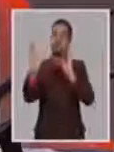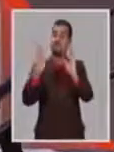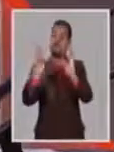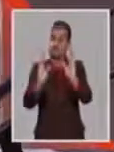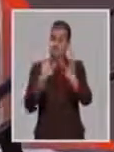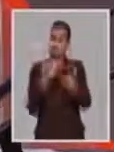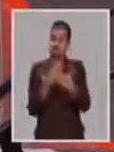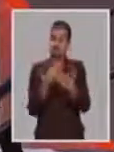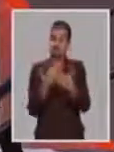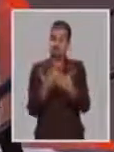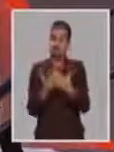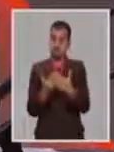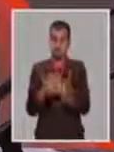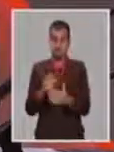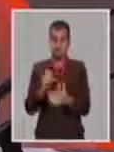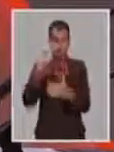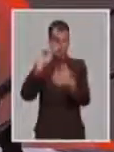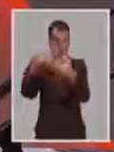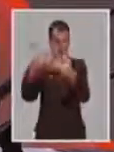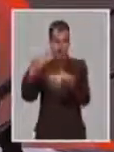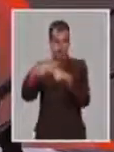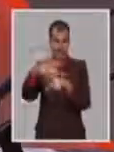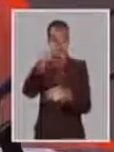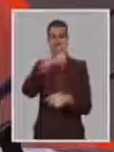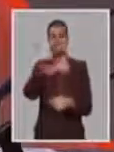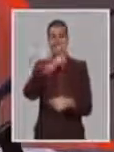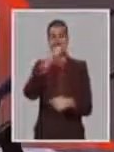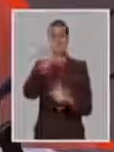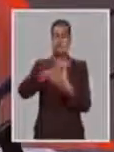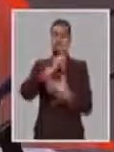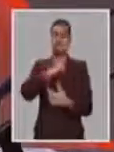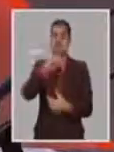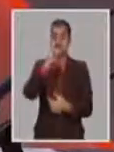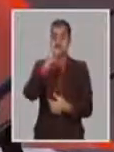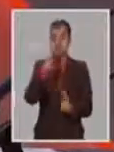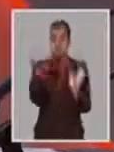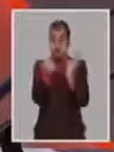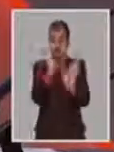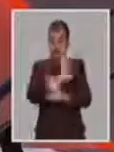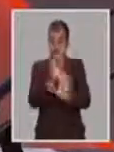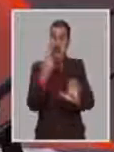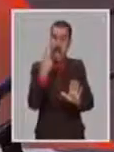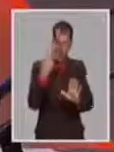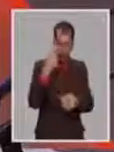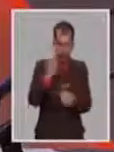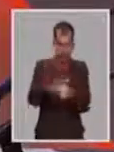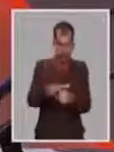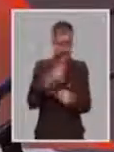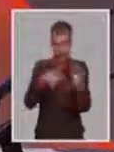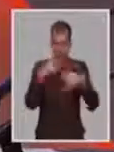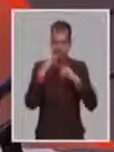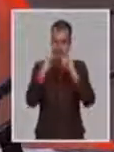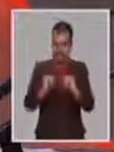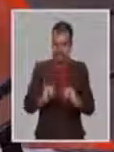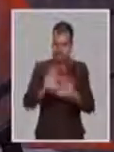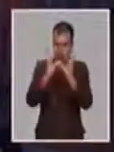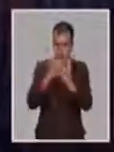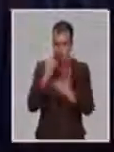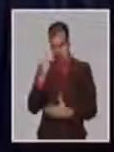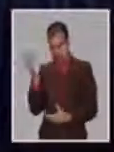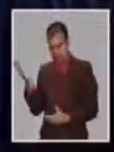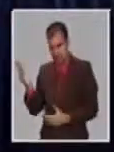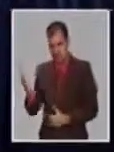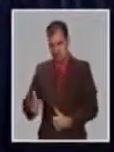clínico en cuanto el CETMEC pues apruebe que se pueda pasar a esta fase, y desde allí nos llega este reporte en los minutos finales de la mesa redonda.